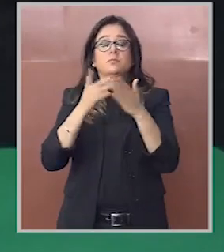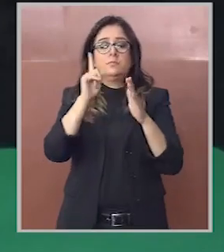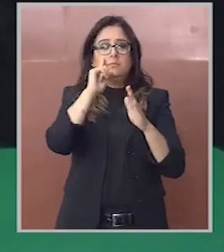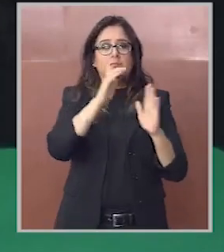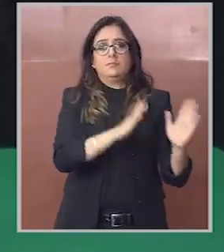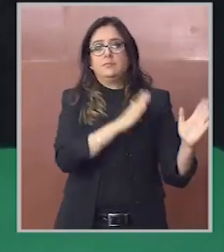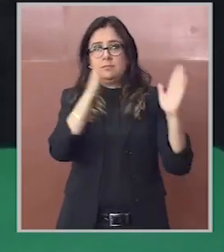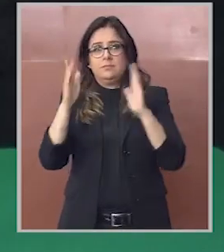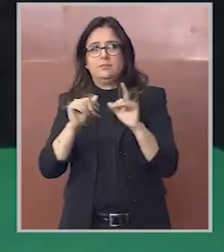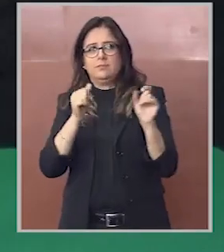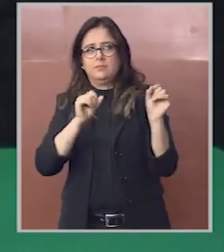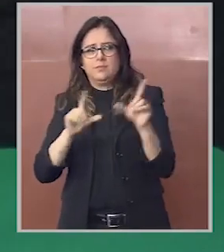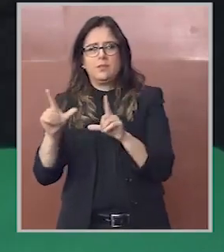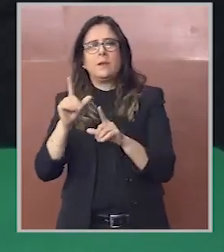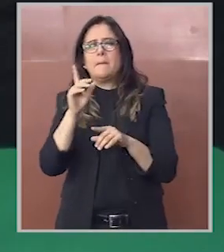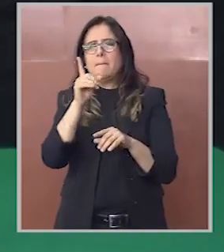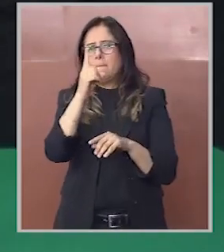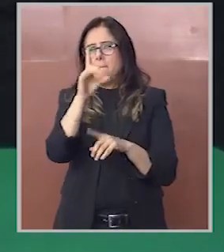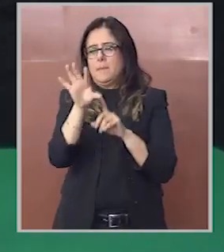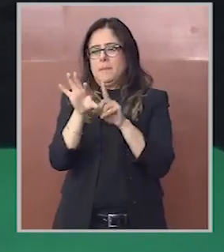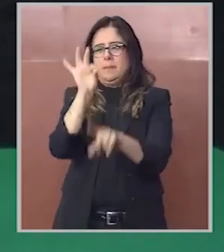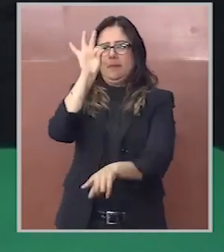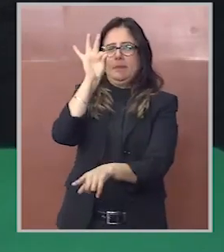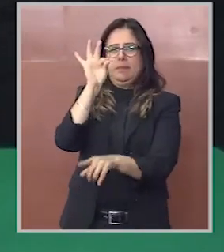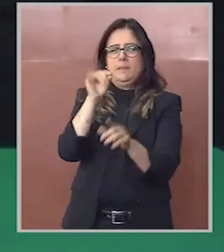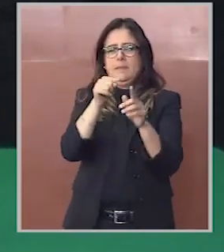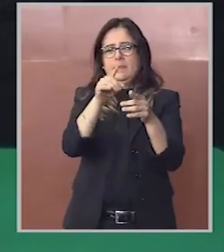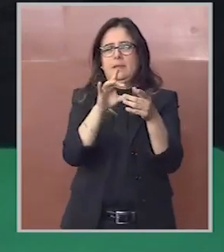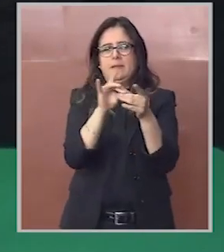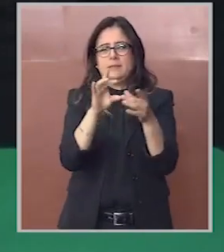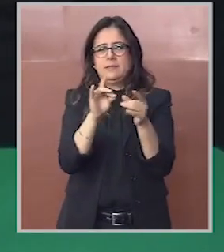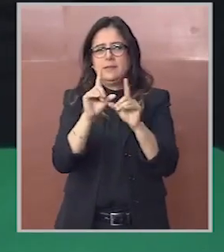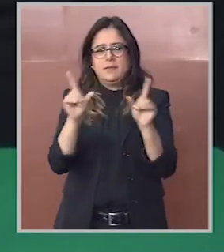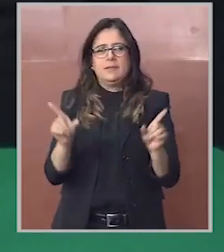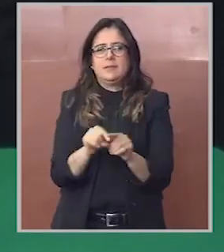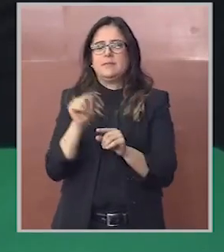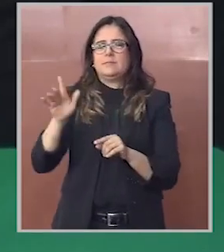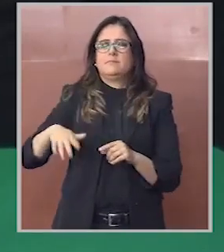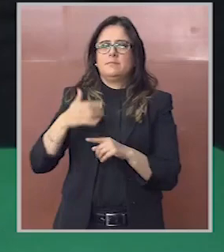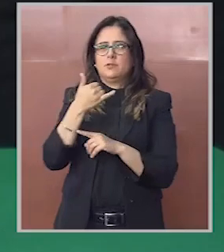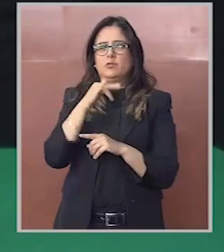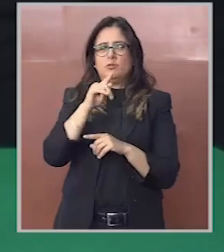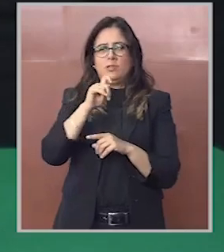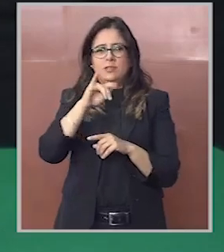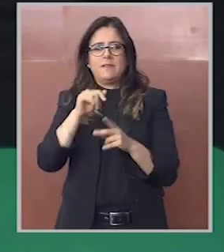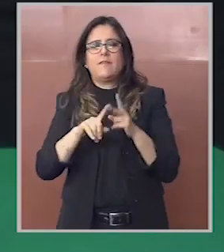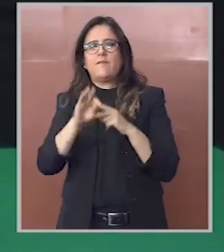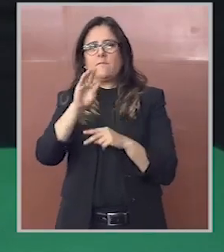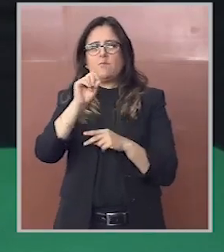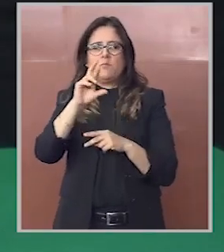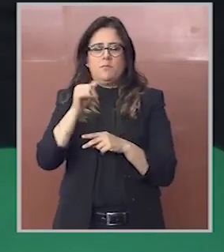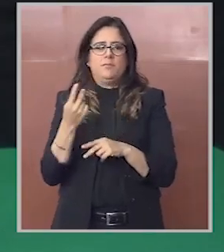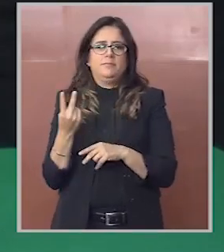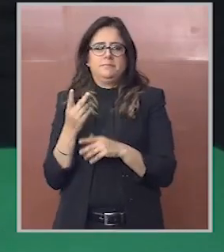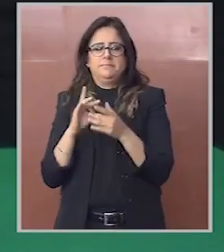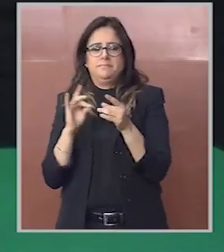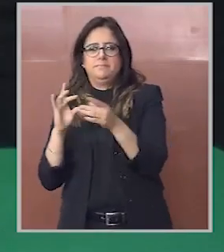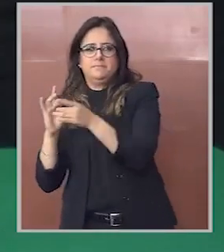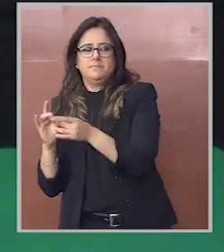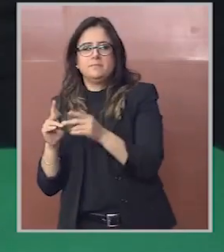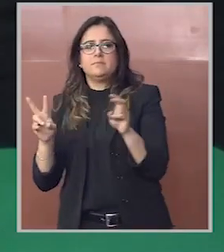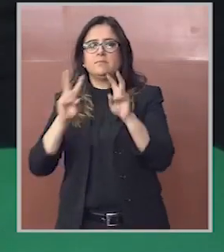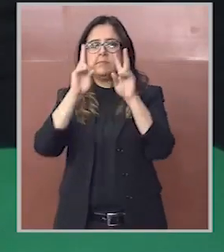mencionó tanto yita como Flora el tema de género es fundamental cuando uno